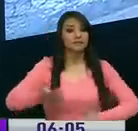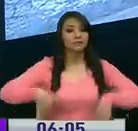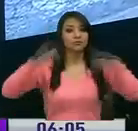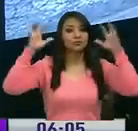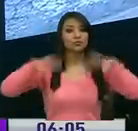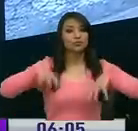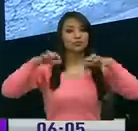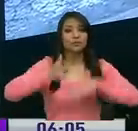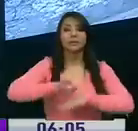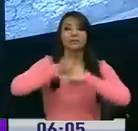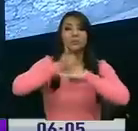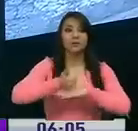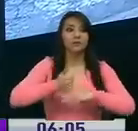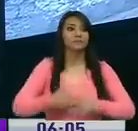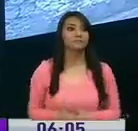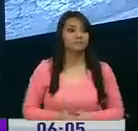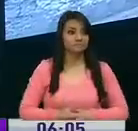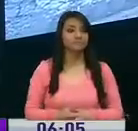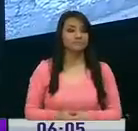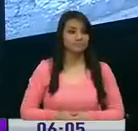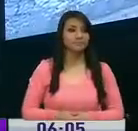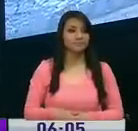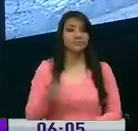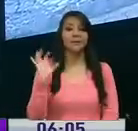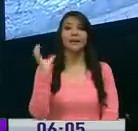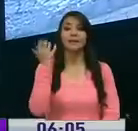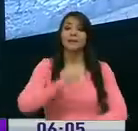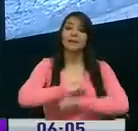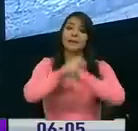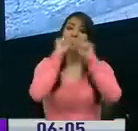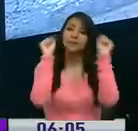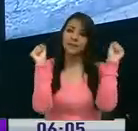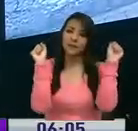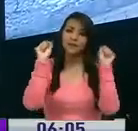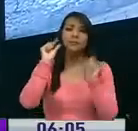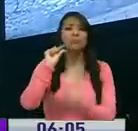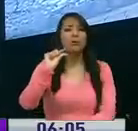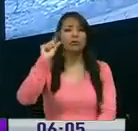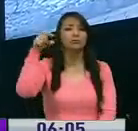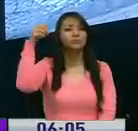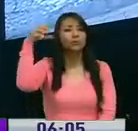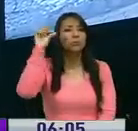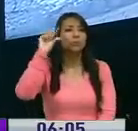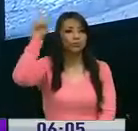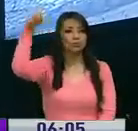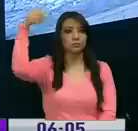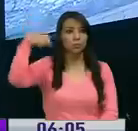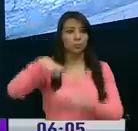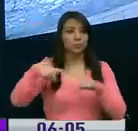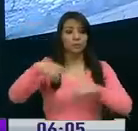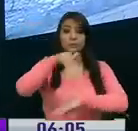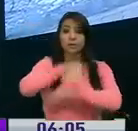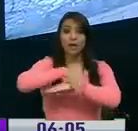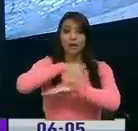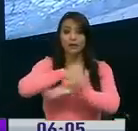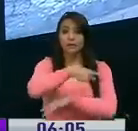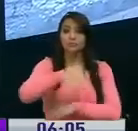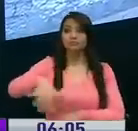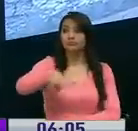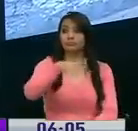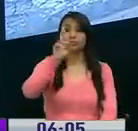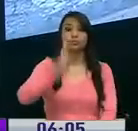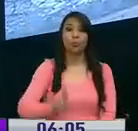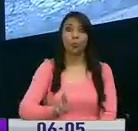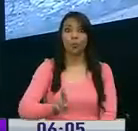da la autoridad del tiempo así que sí el clima en la mañana está soleado pero en la tarde en estos sectores del sur sobre todo los